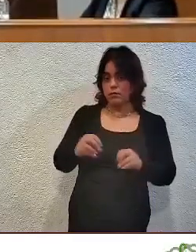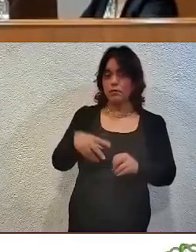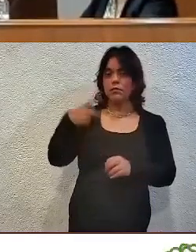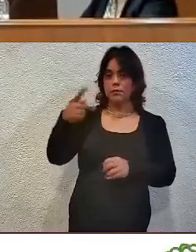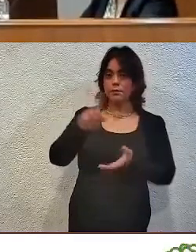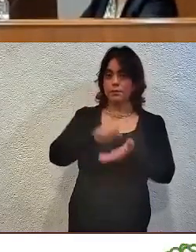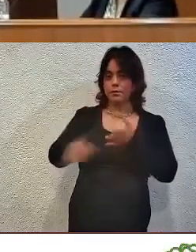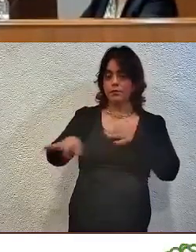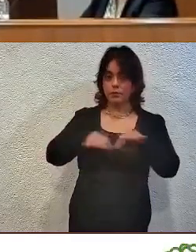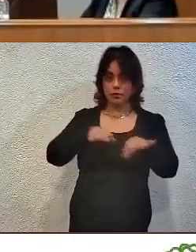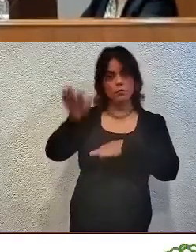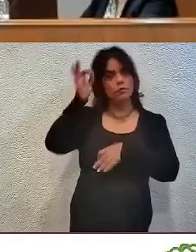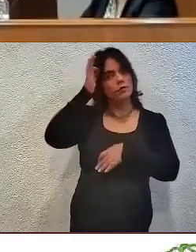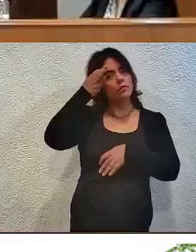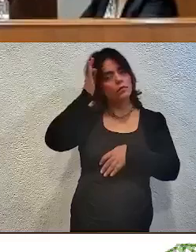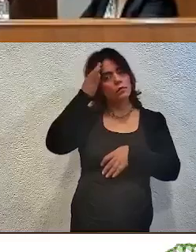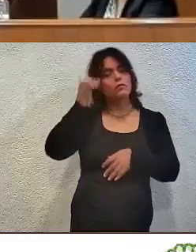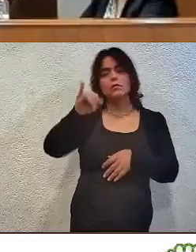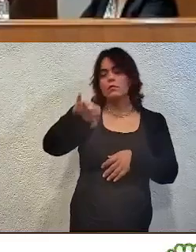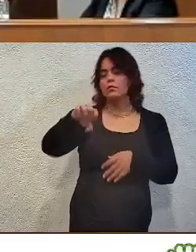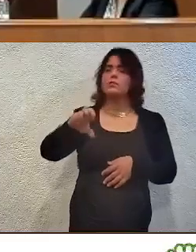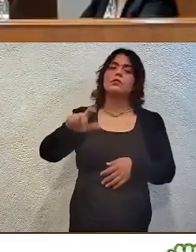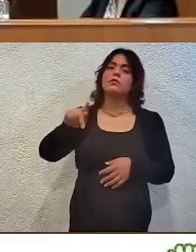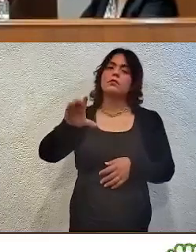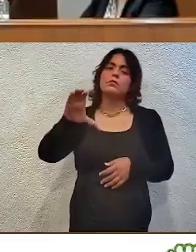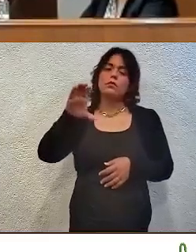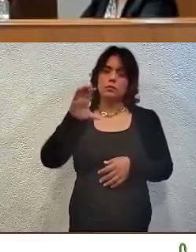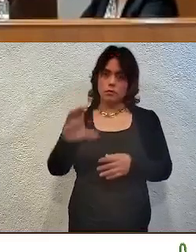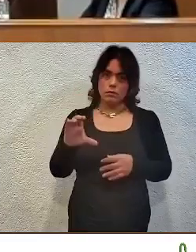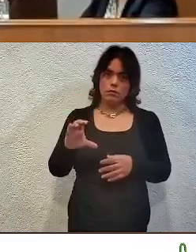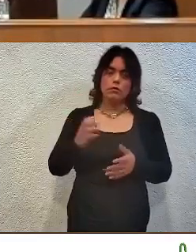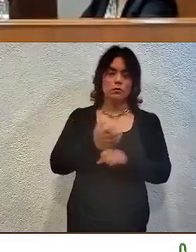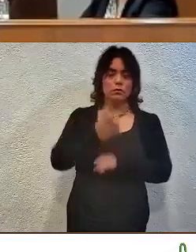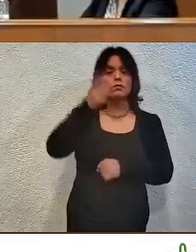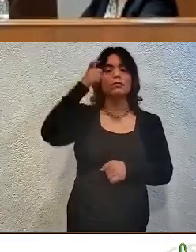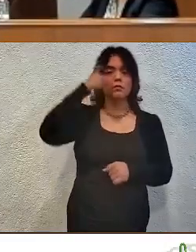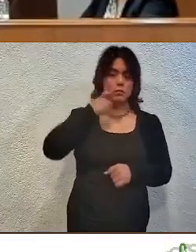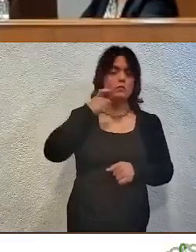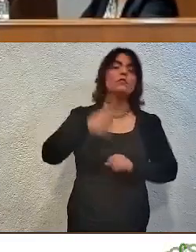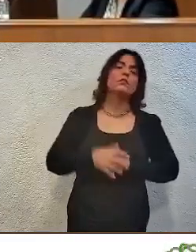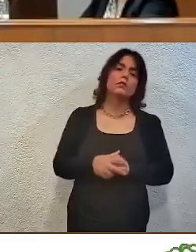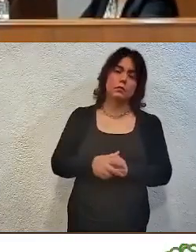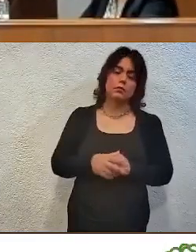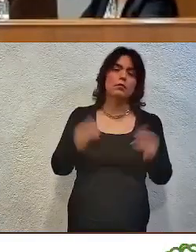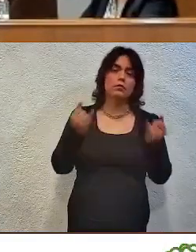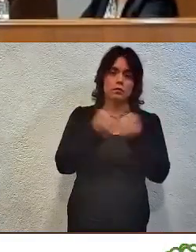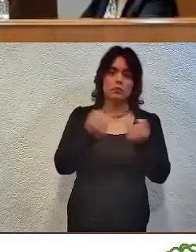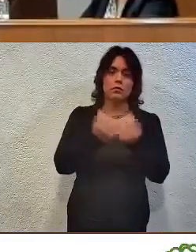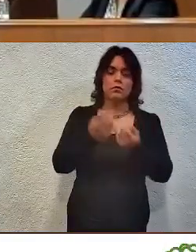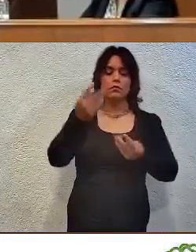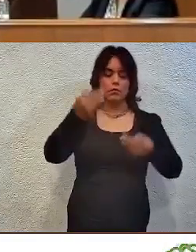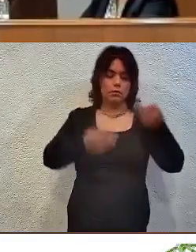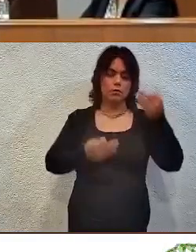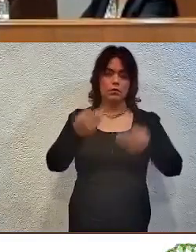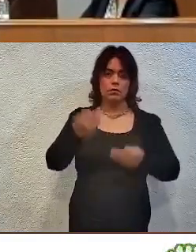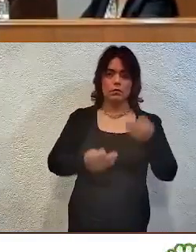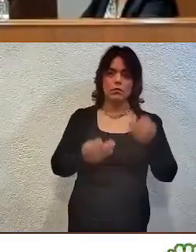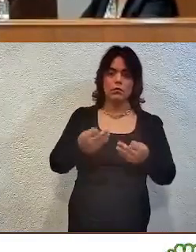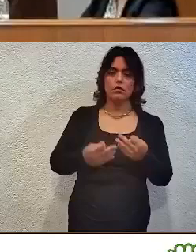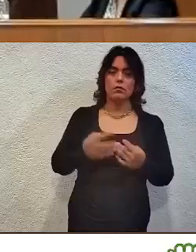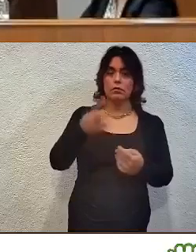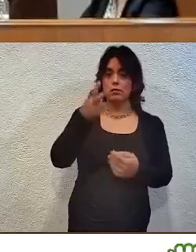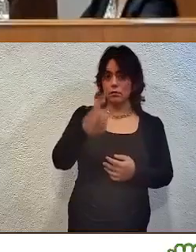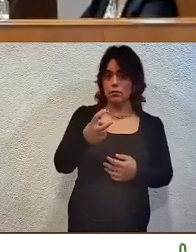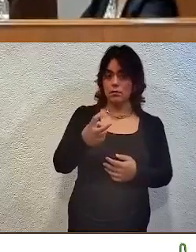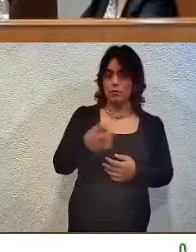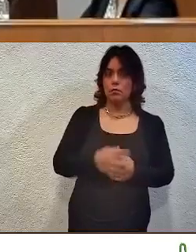los servidores públicos del Instituto Electoral y de Participación Ciudadana del Estado de Guerrero, así como del Tribunal Electoral del Estado, y a brindar